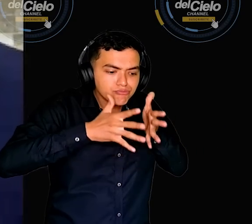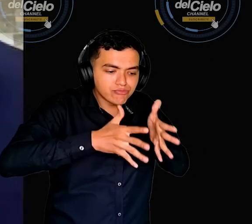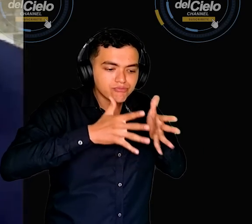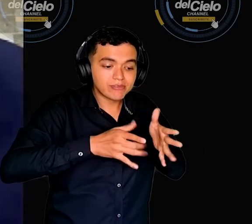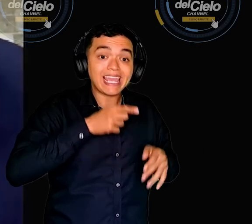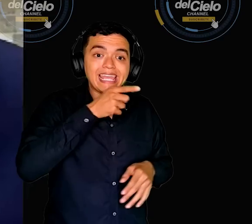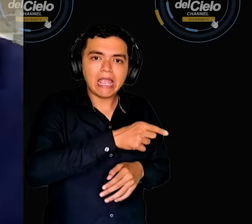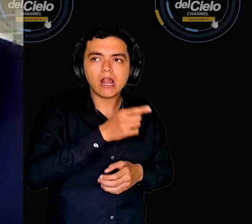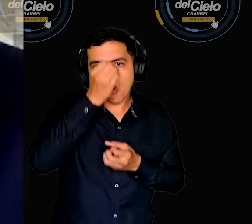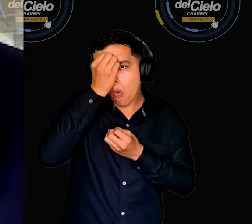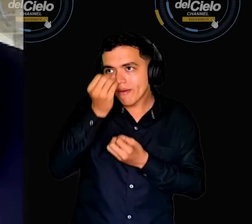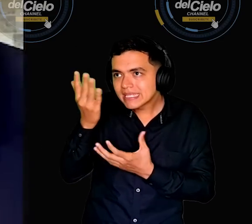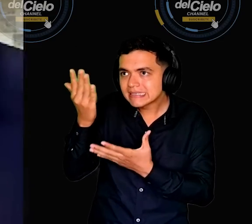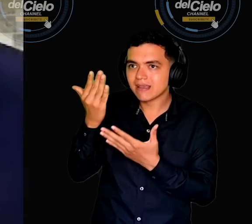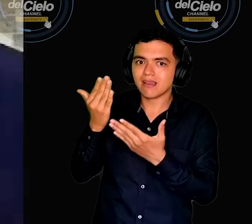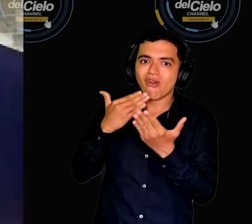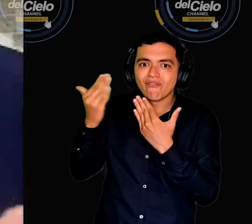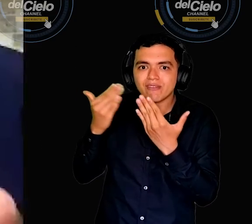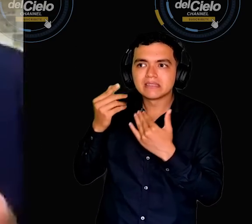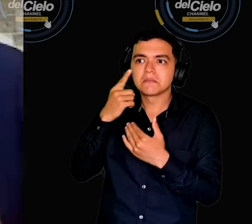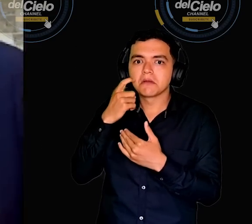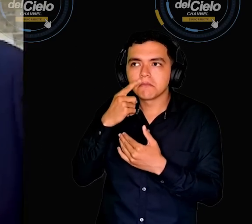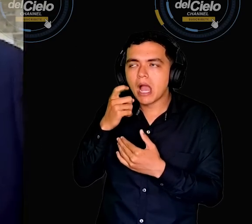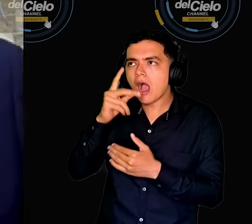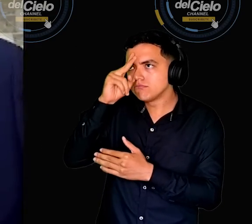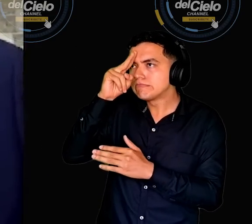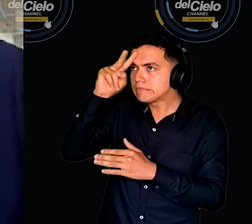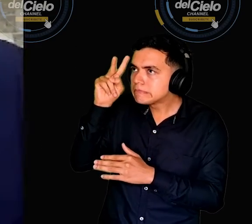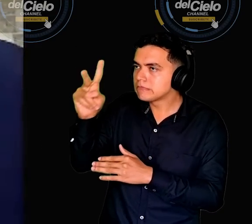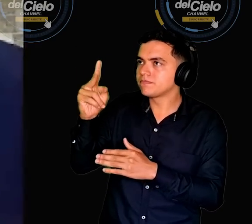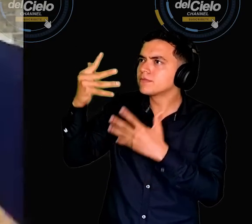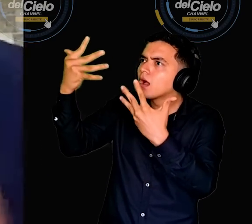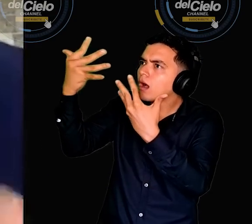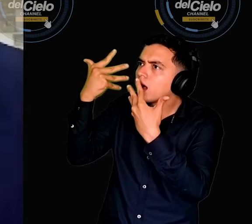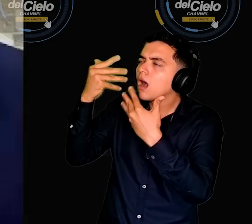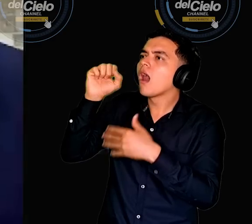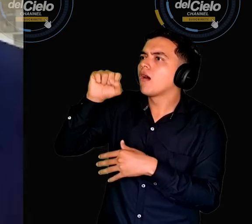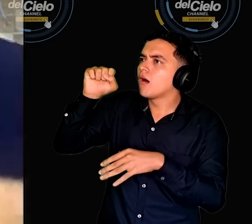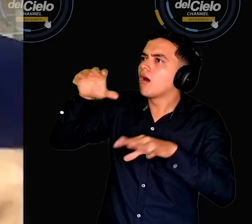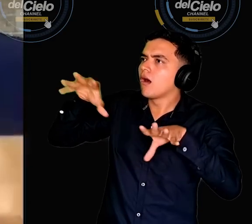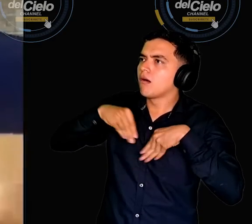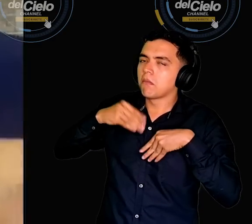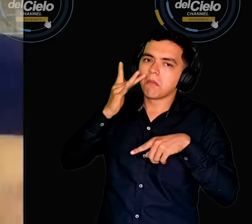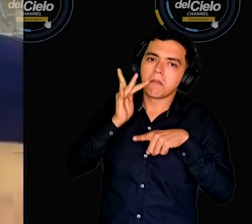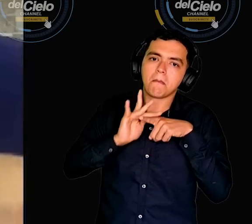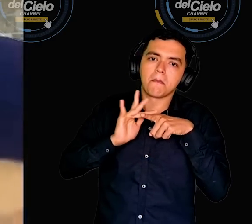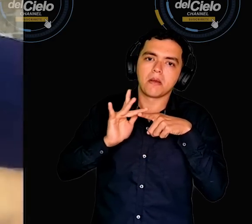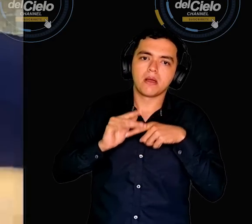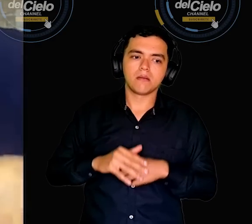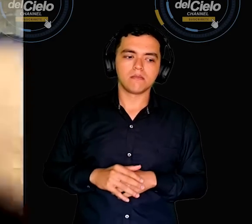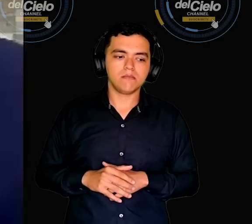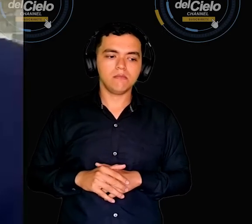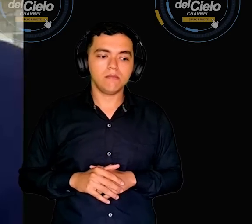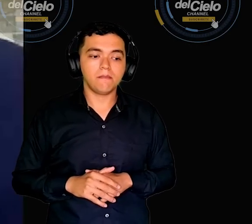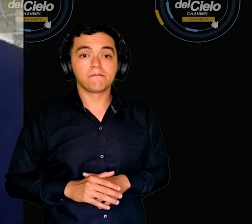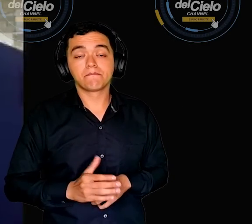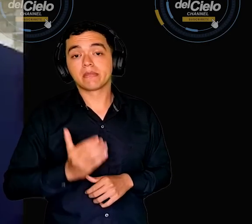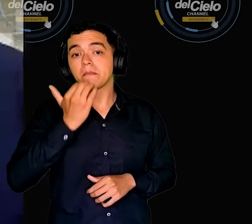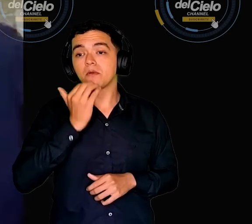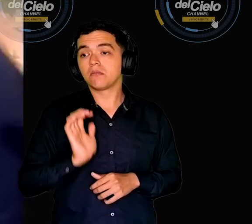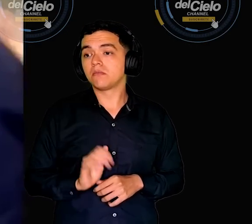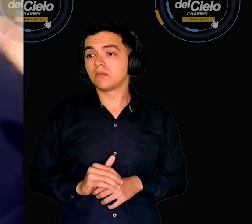Pero este incidente, a mí me parece que Isaac, es que confiaba en su padre, le puso la vida